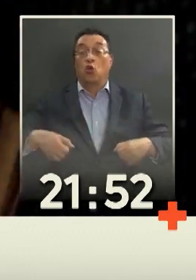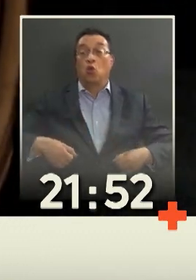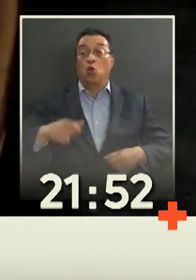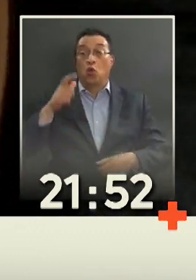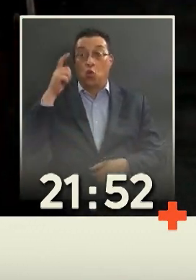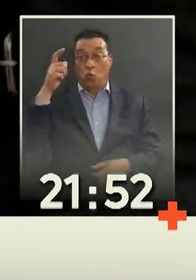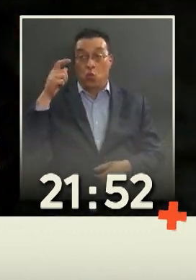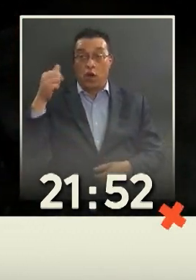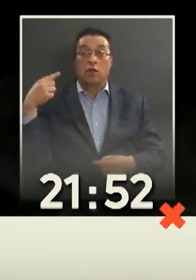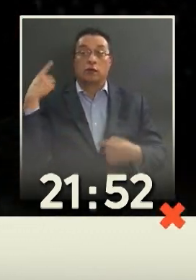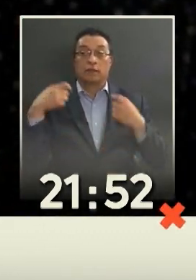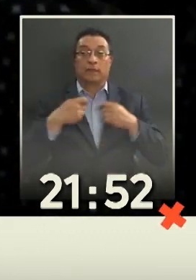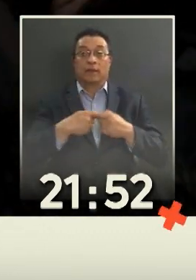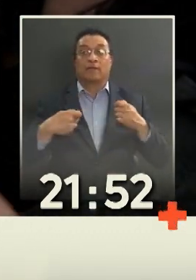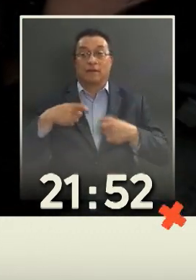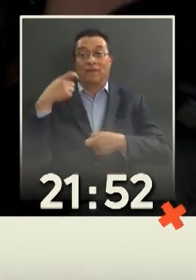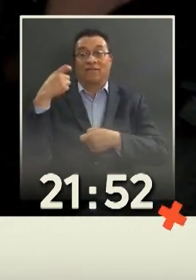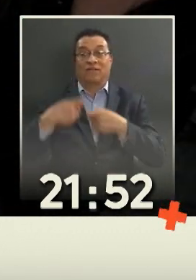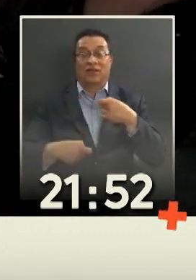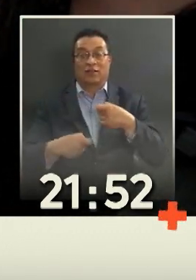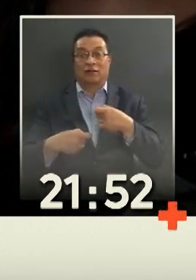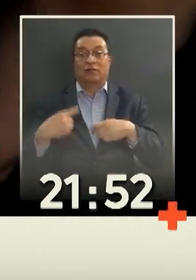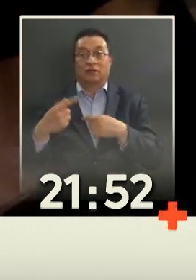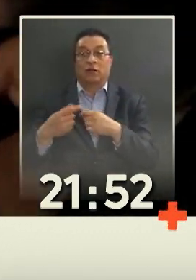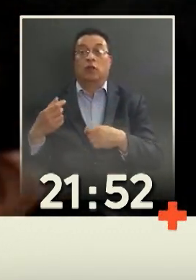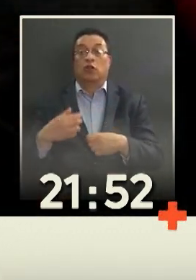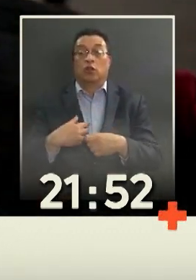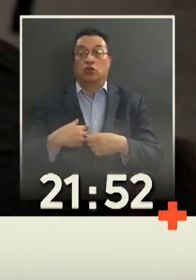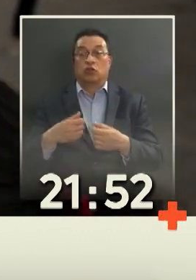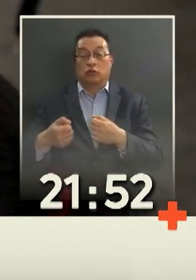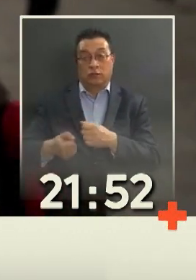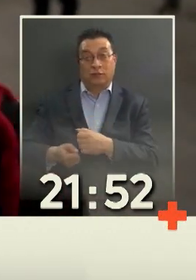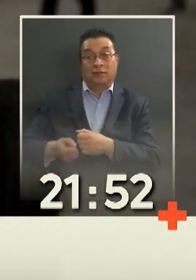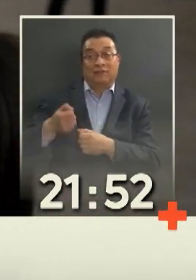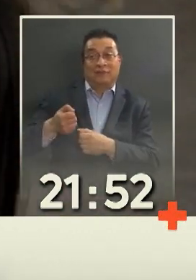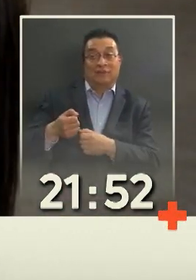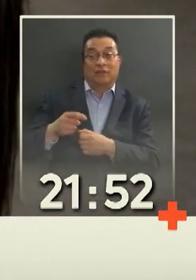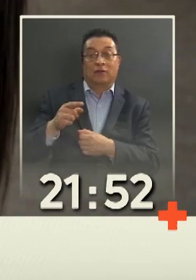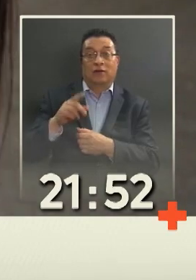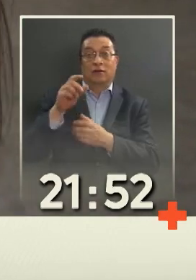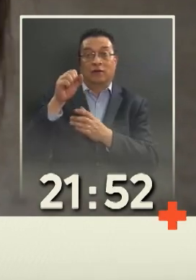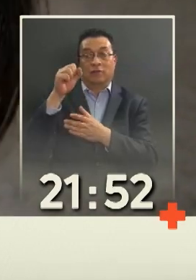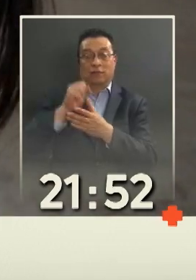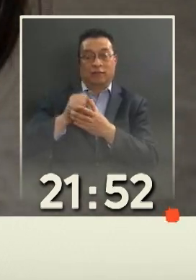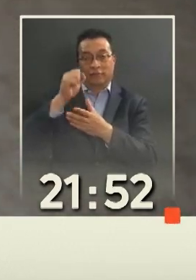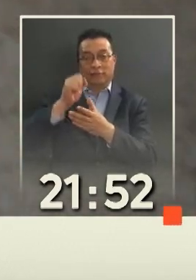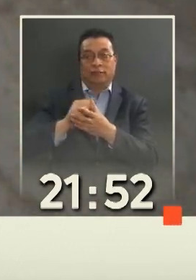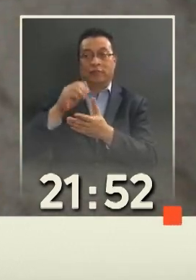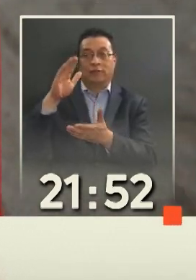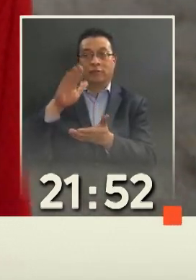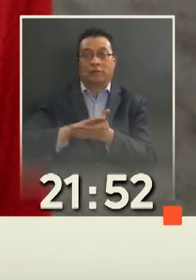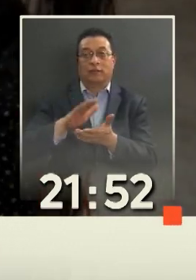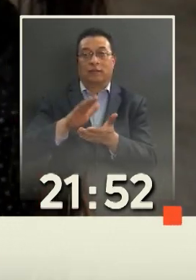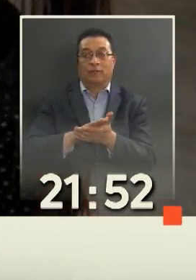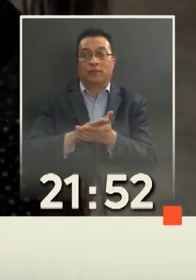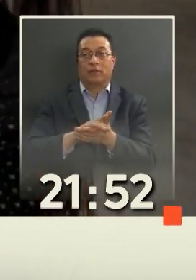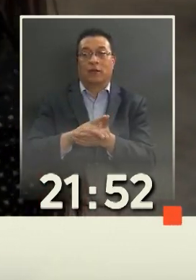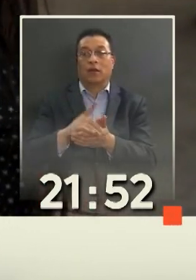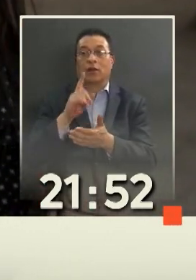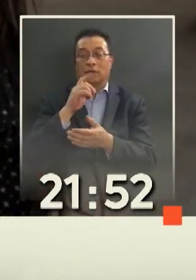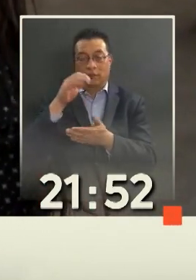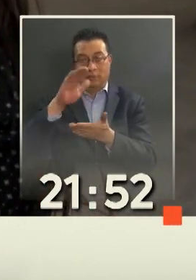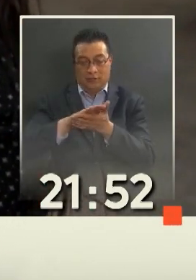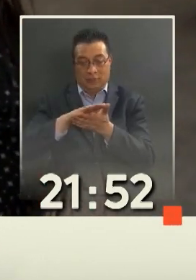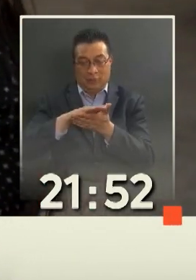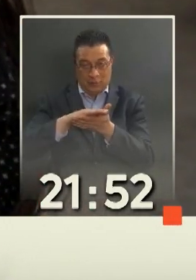atada al fierro. Entonces yo, al tirar la cuerda, van a bajar los platos. Y necesitamos de un resorte que permite